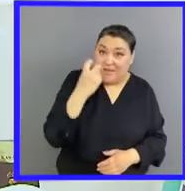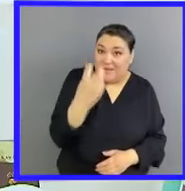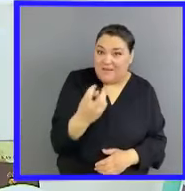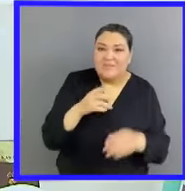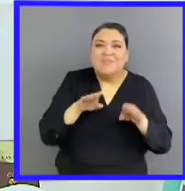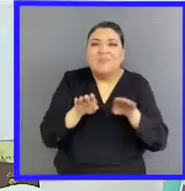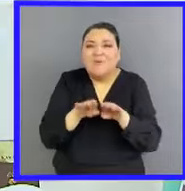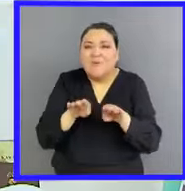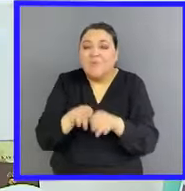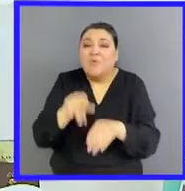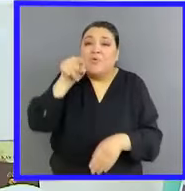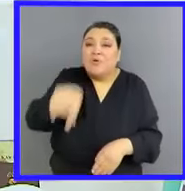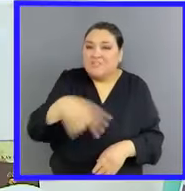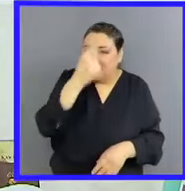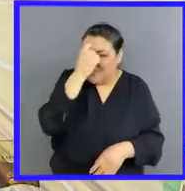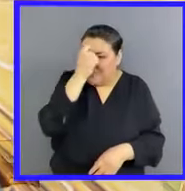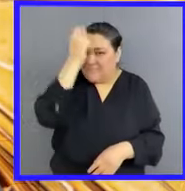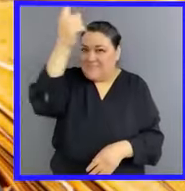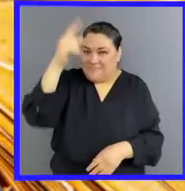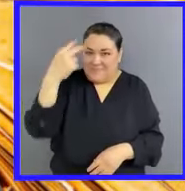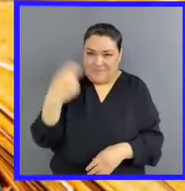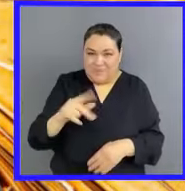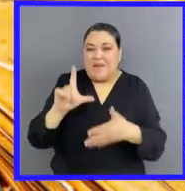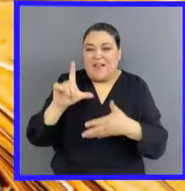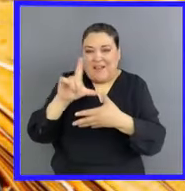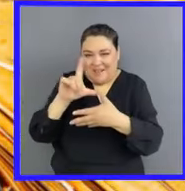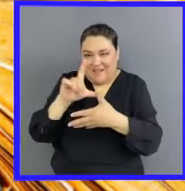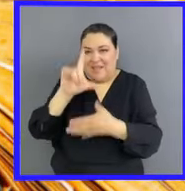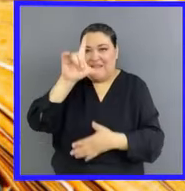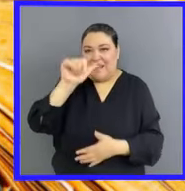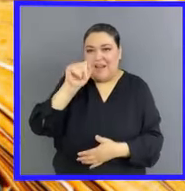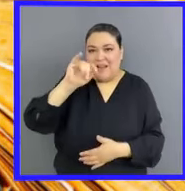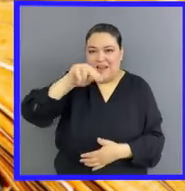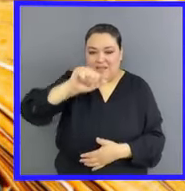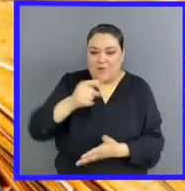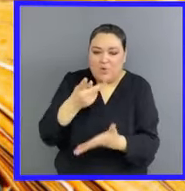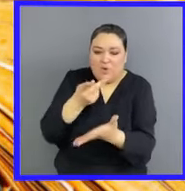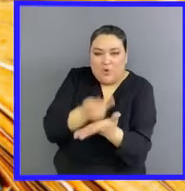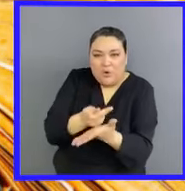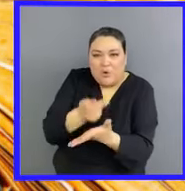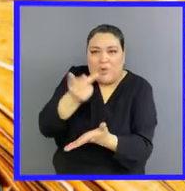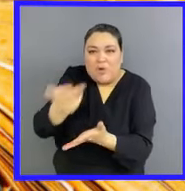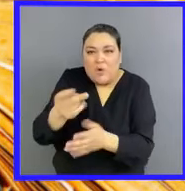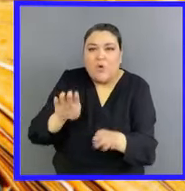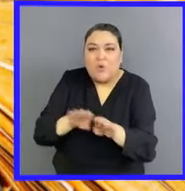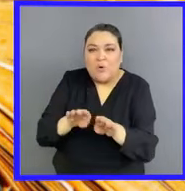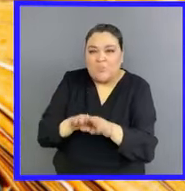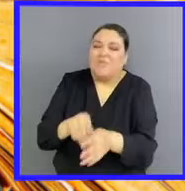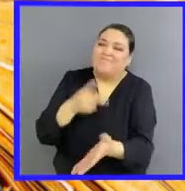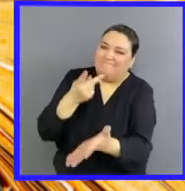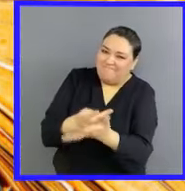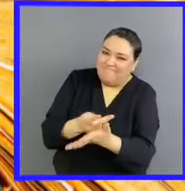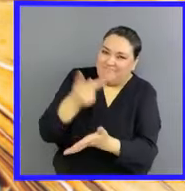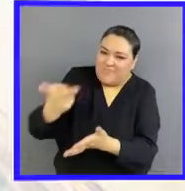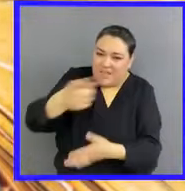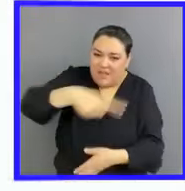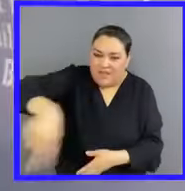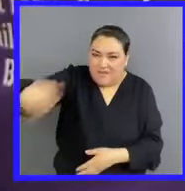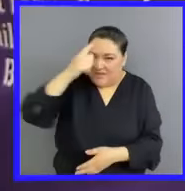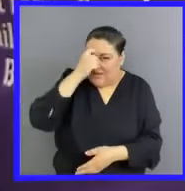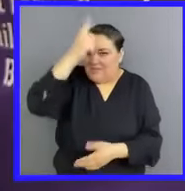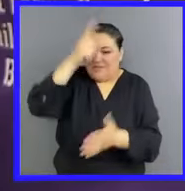iniciativa Empowering Latino Futures, que entrega los premios Latino Book Awards a las mejores propuestas